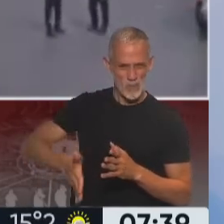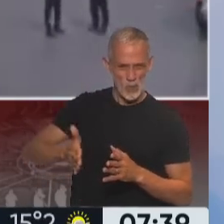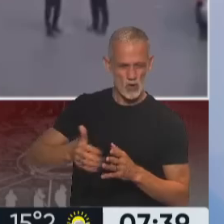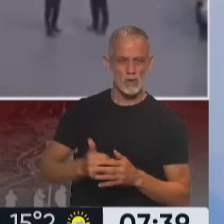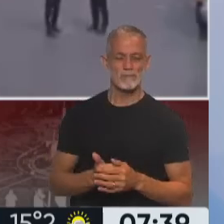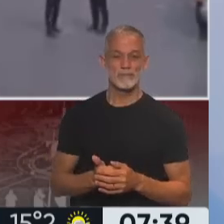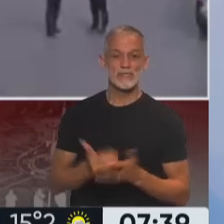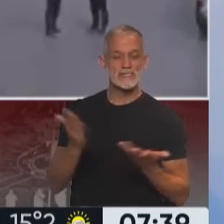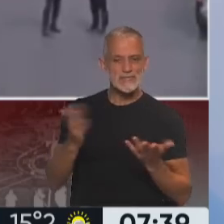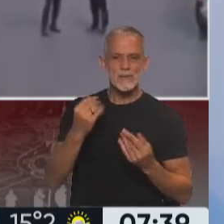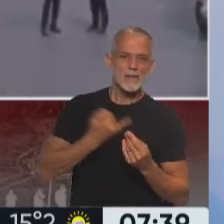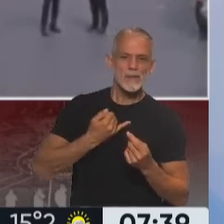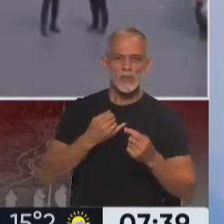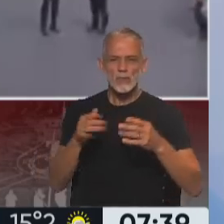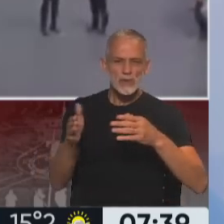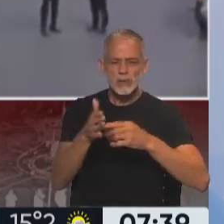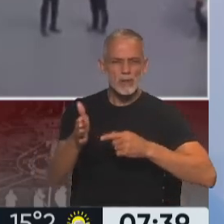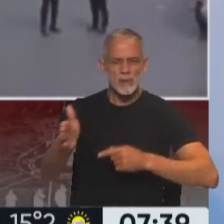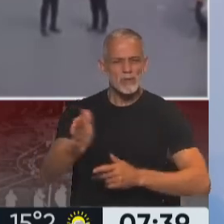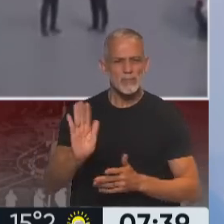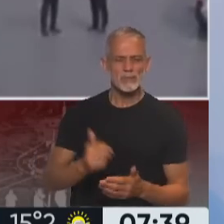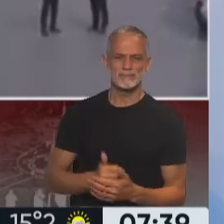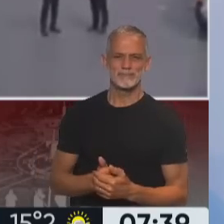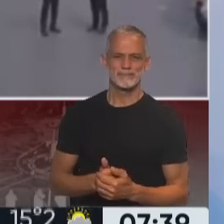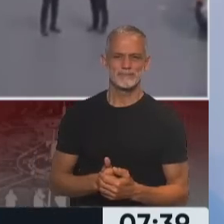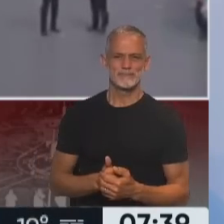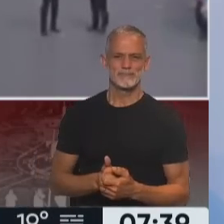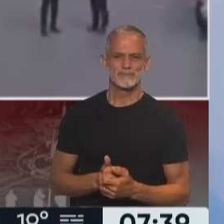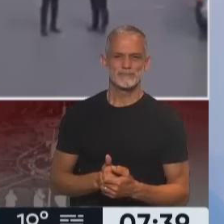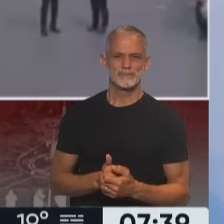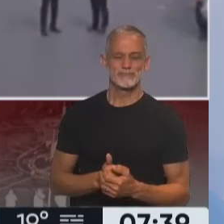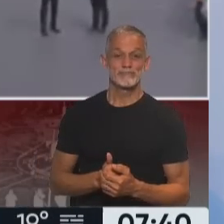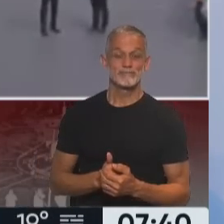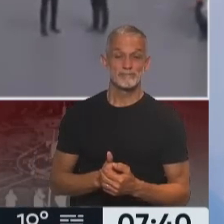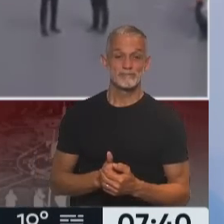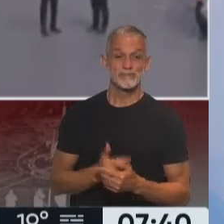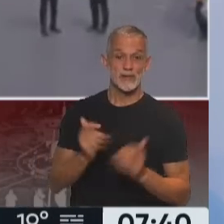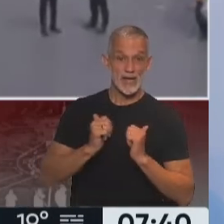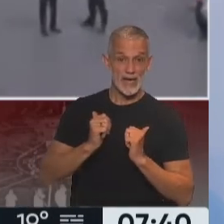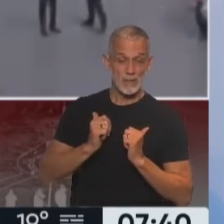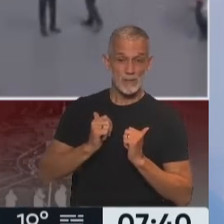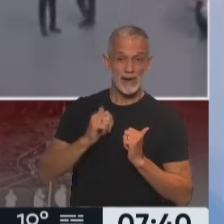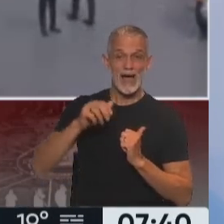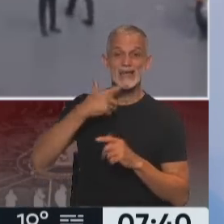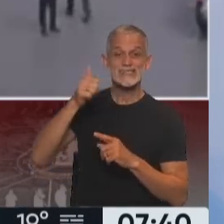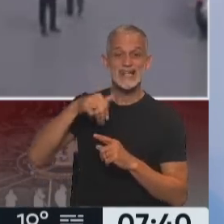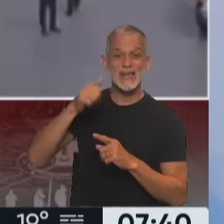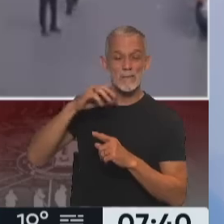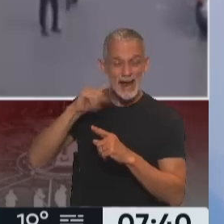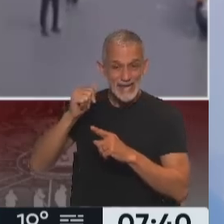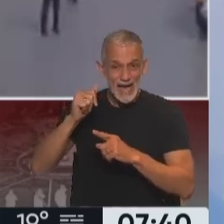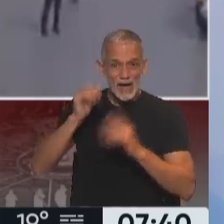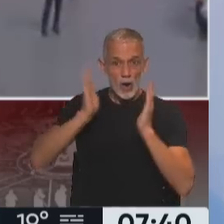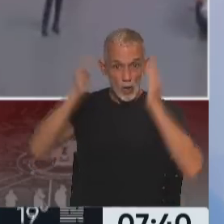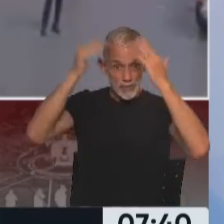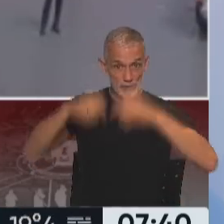Yo para ir ubicando a la gente por Está donde muy bien. circulando, ¿no? O sea, La espera en Santa María la Mayor es de parte de obispos y cardenales